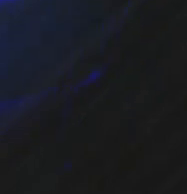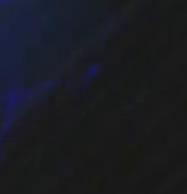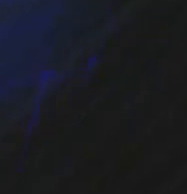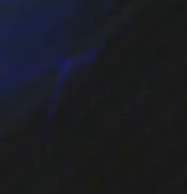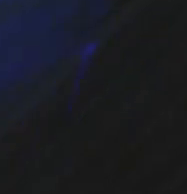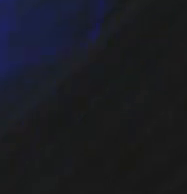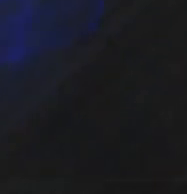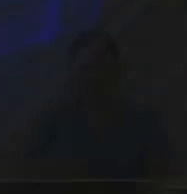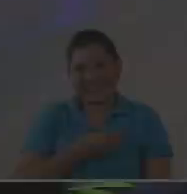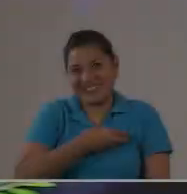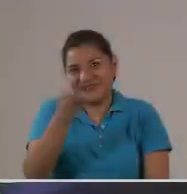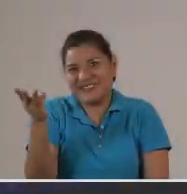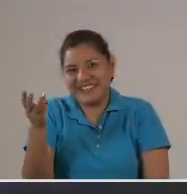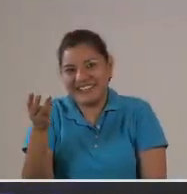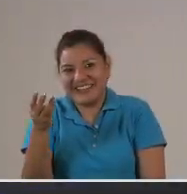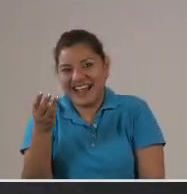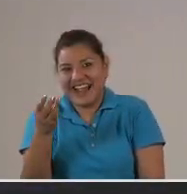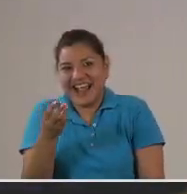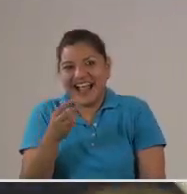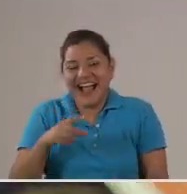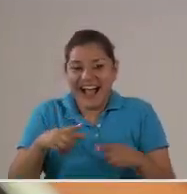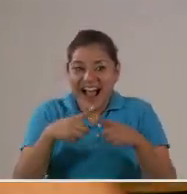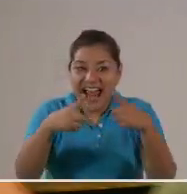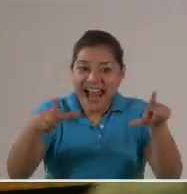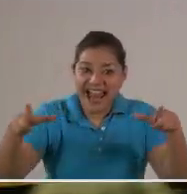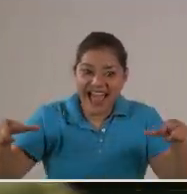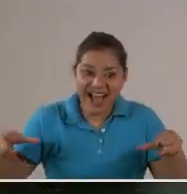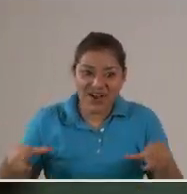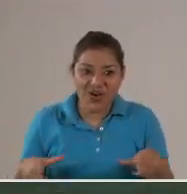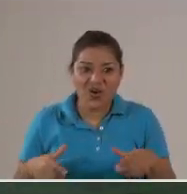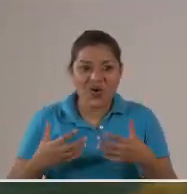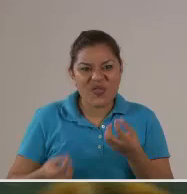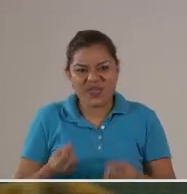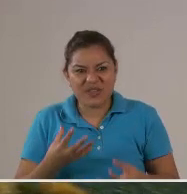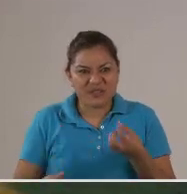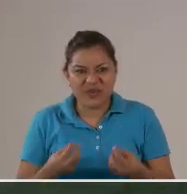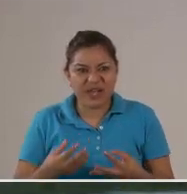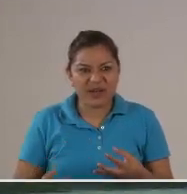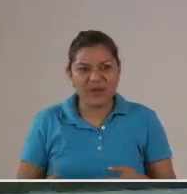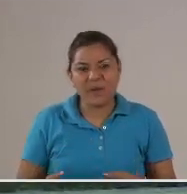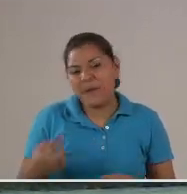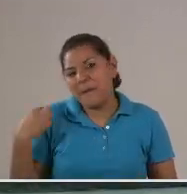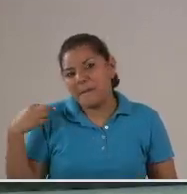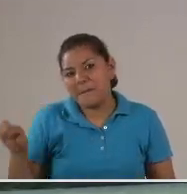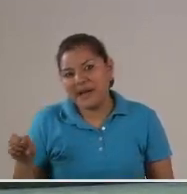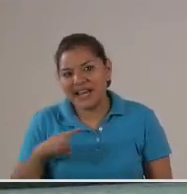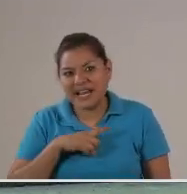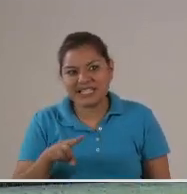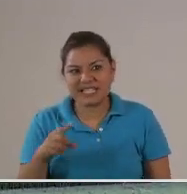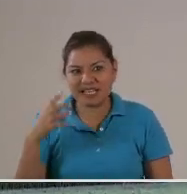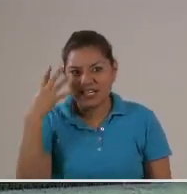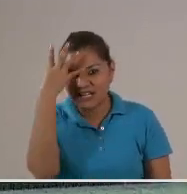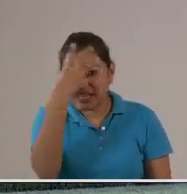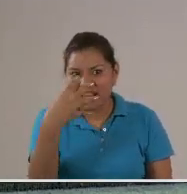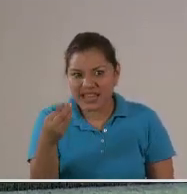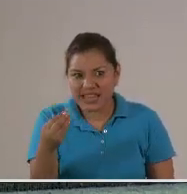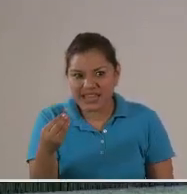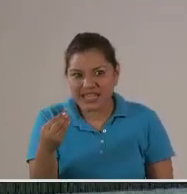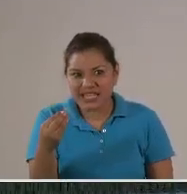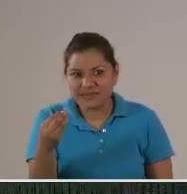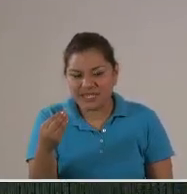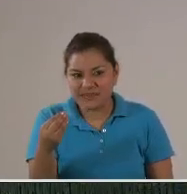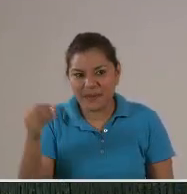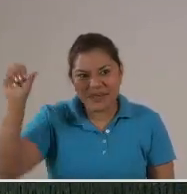a al lago de fuego Ahí va a ser demonio Pero y si no tenía